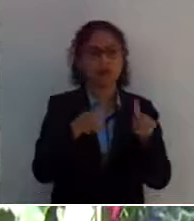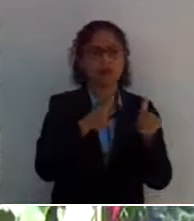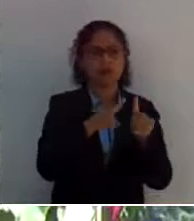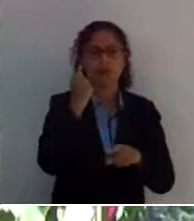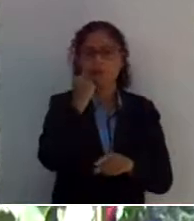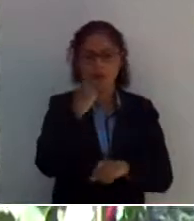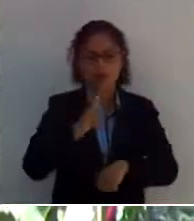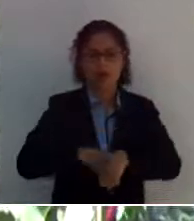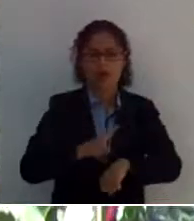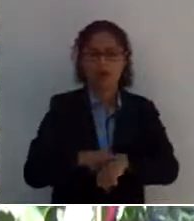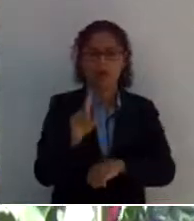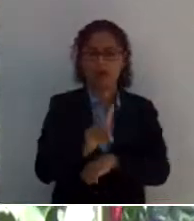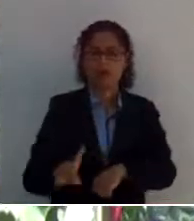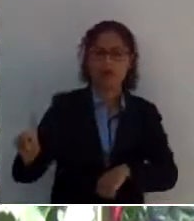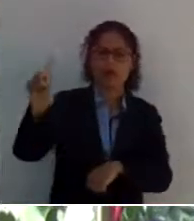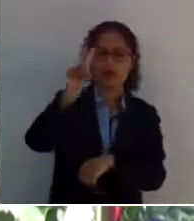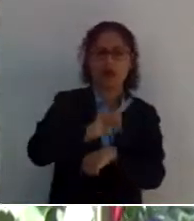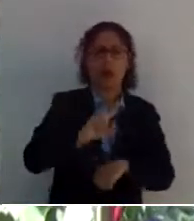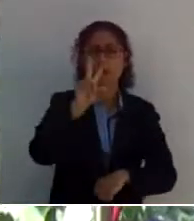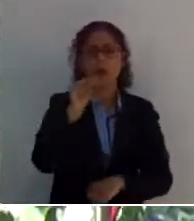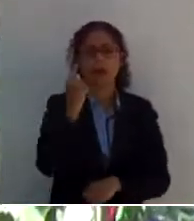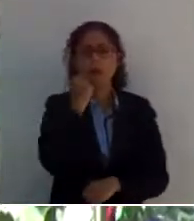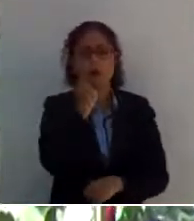día, incluso sin conocernos.